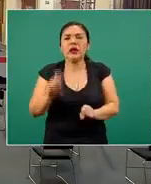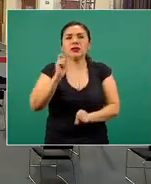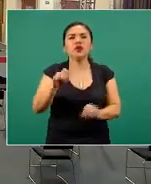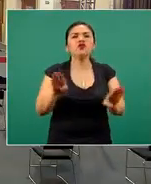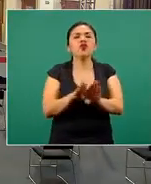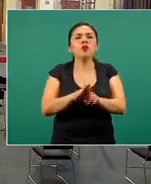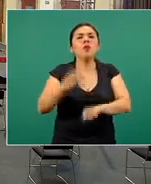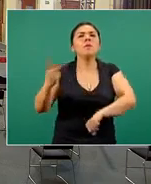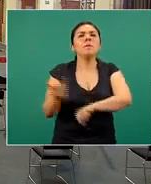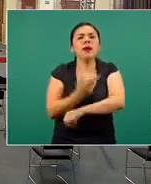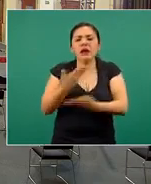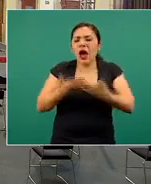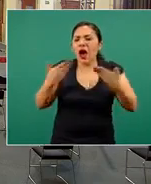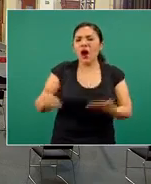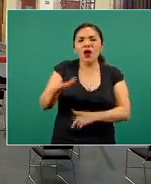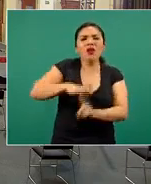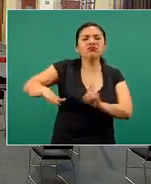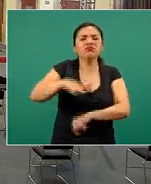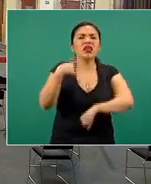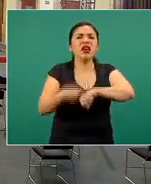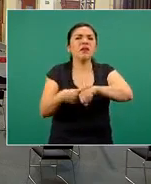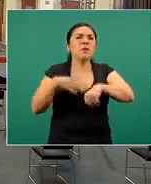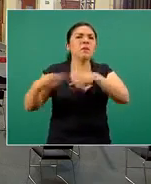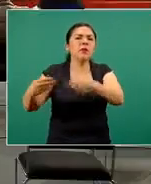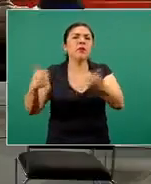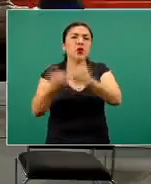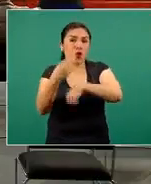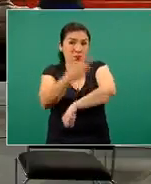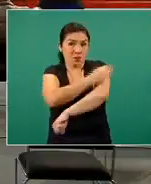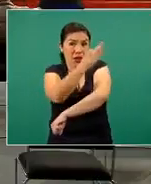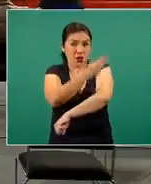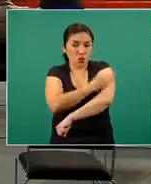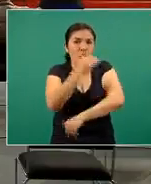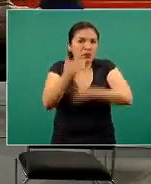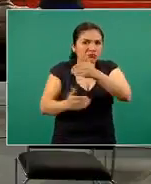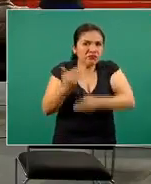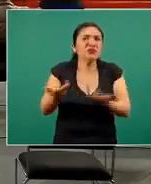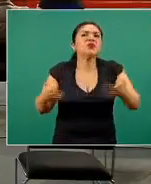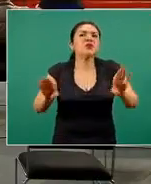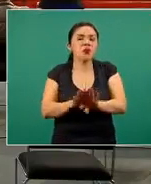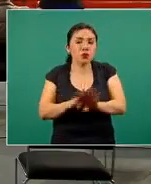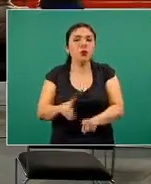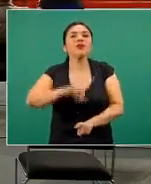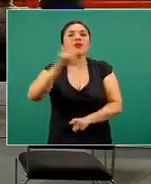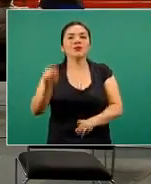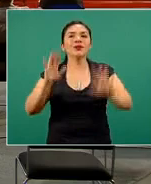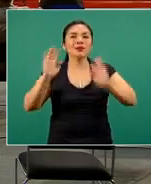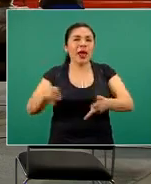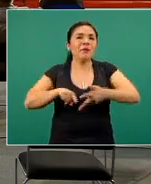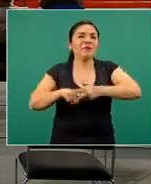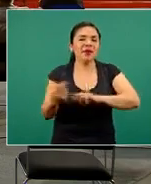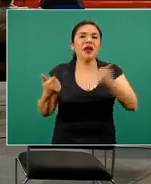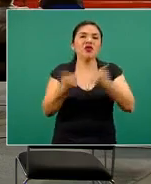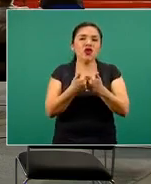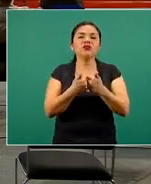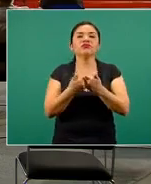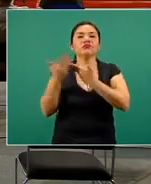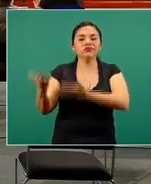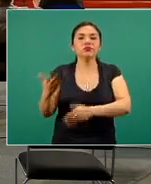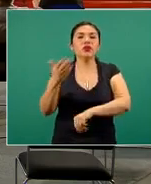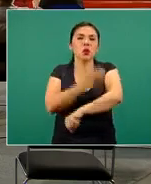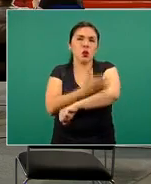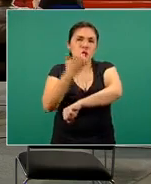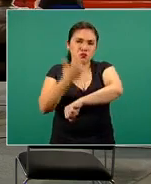la realidad epidémica que vivimos en este momento, de la vacunación y su avance, y ya enseguida tendremos la intervención de